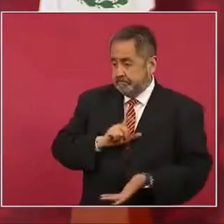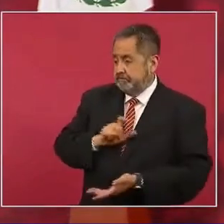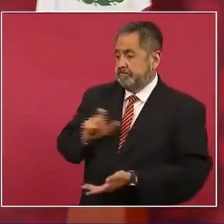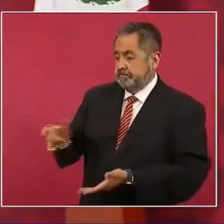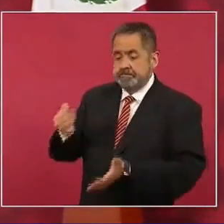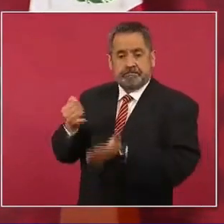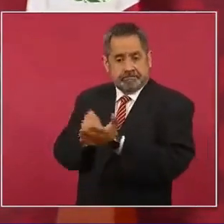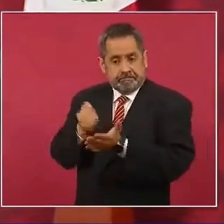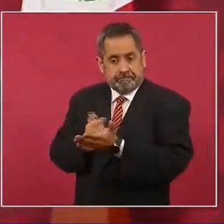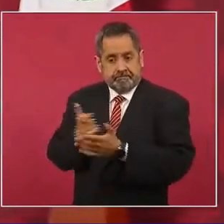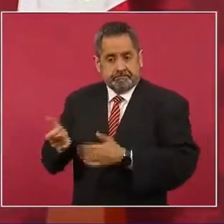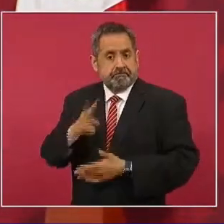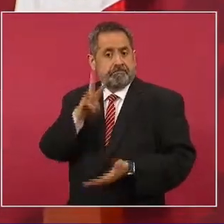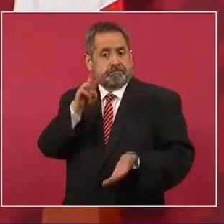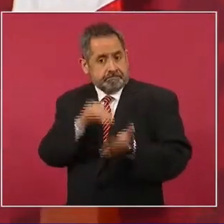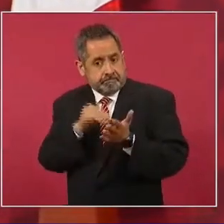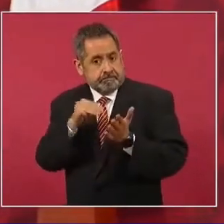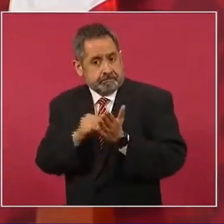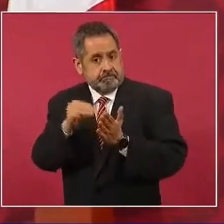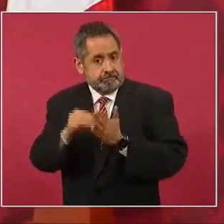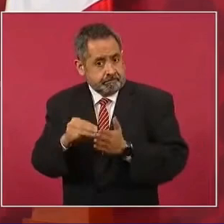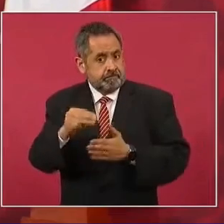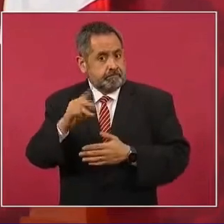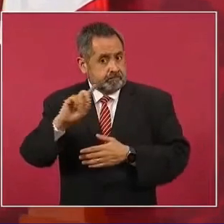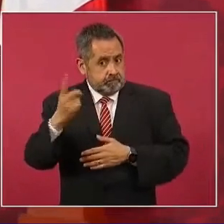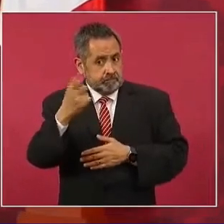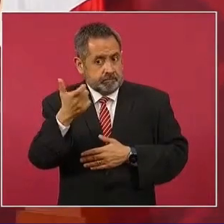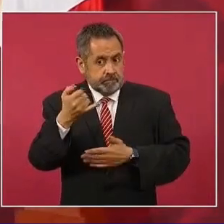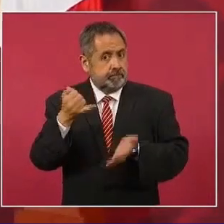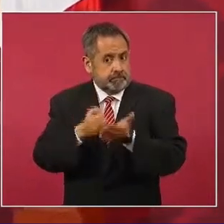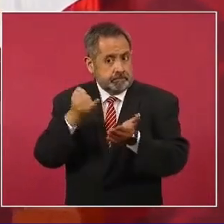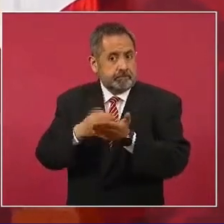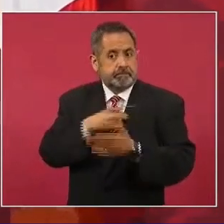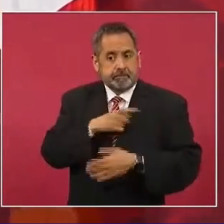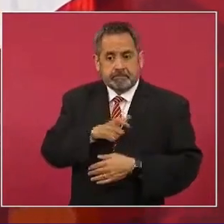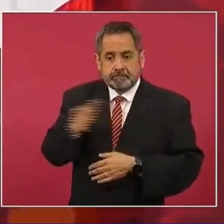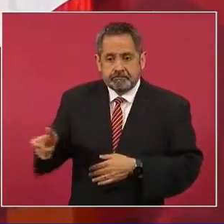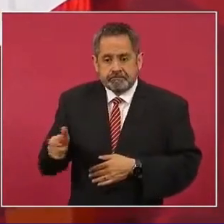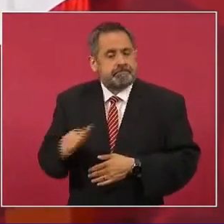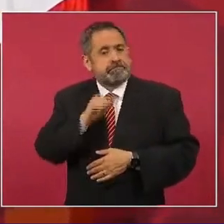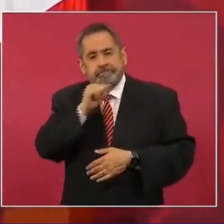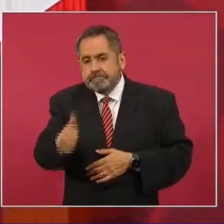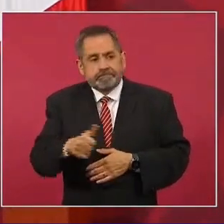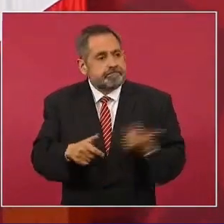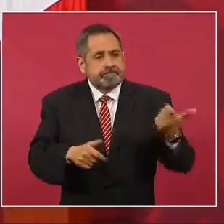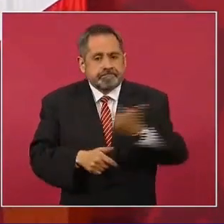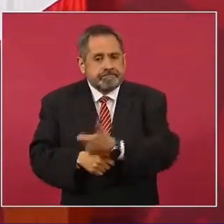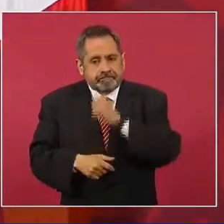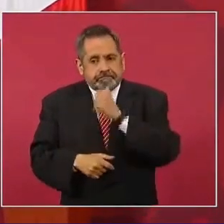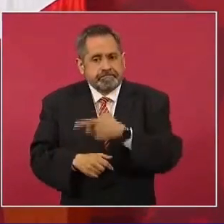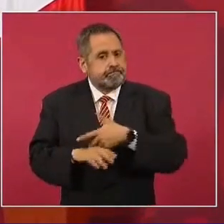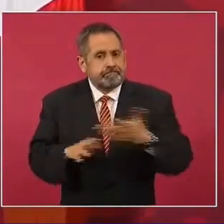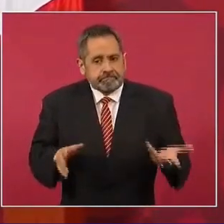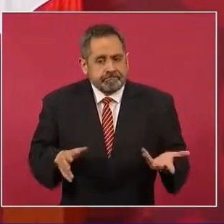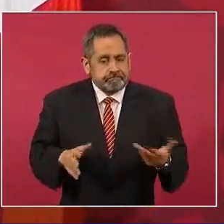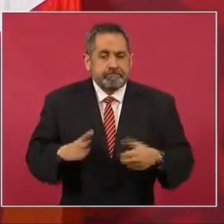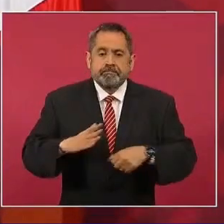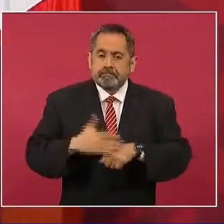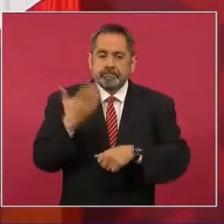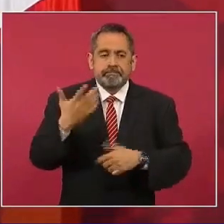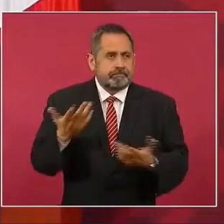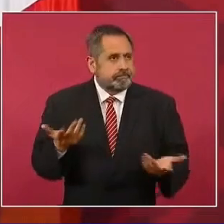alrededor de $3,000 millones de impuestos. No pagaron, porque